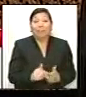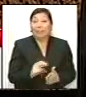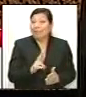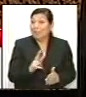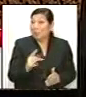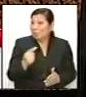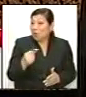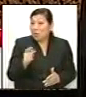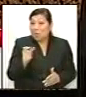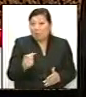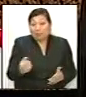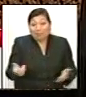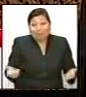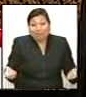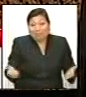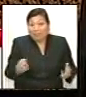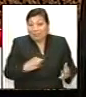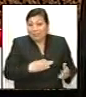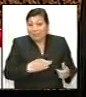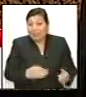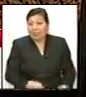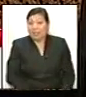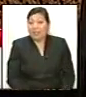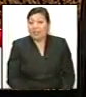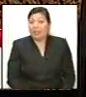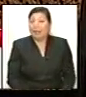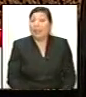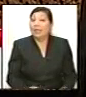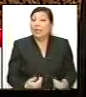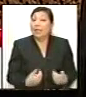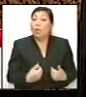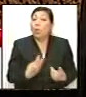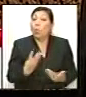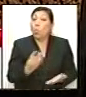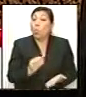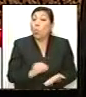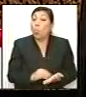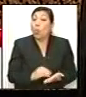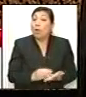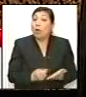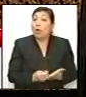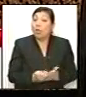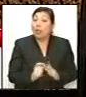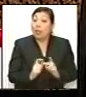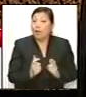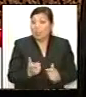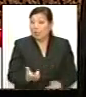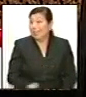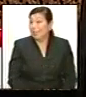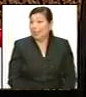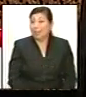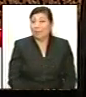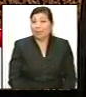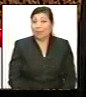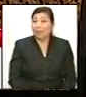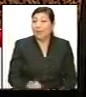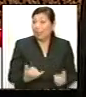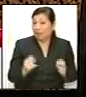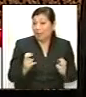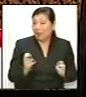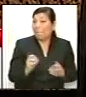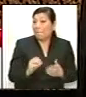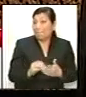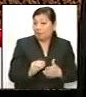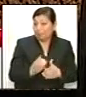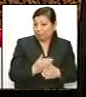de peruanos 400 fiscalizadores y tener 4 veces el costo del Congreso en consultorías. Creo que esos temas tienen que ser parte